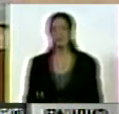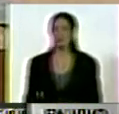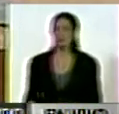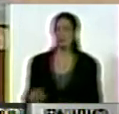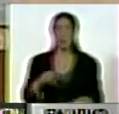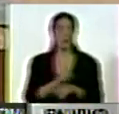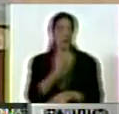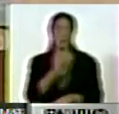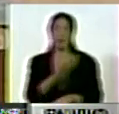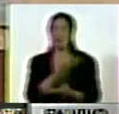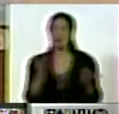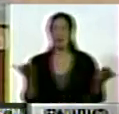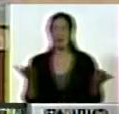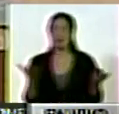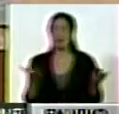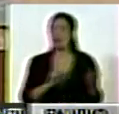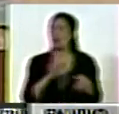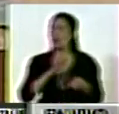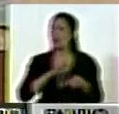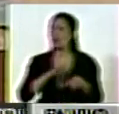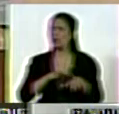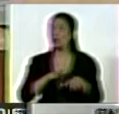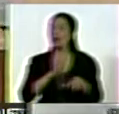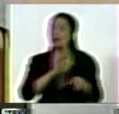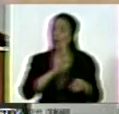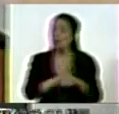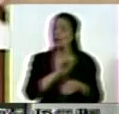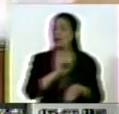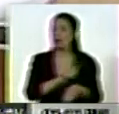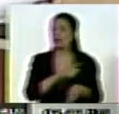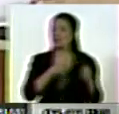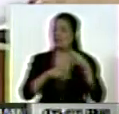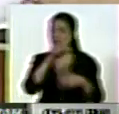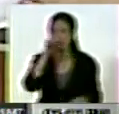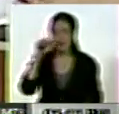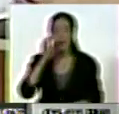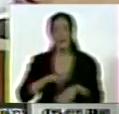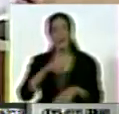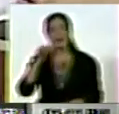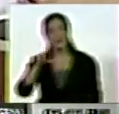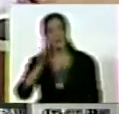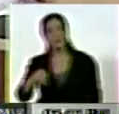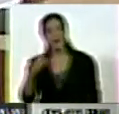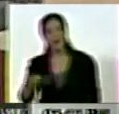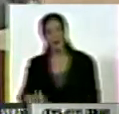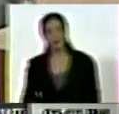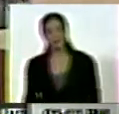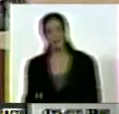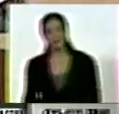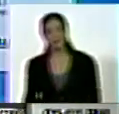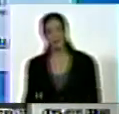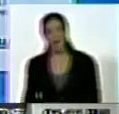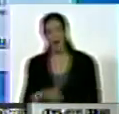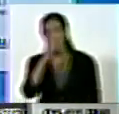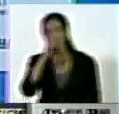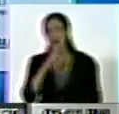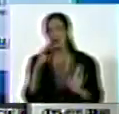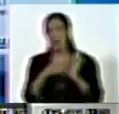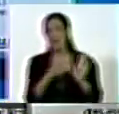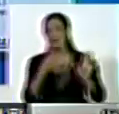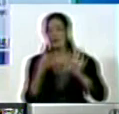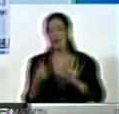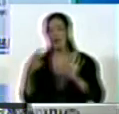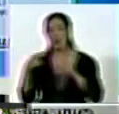Prácticamente lo que están diciendo es: no te metas con mis narcotraficantes. Porque aquí están también, entre el año 2006 y el